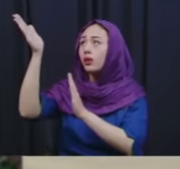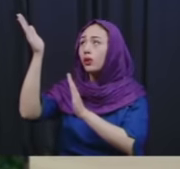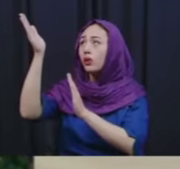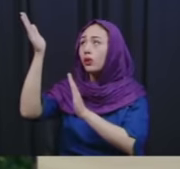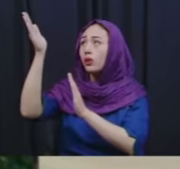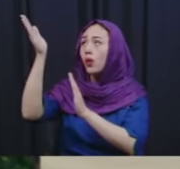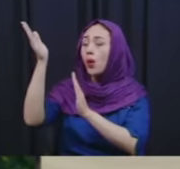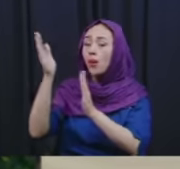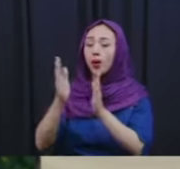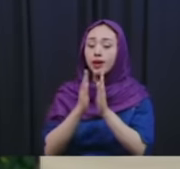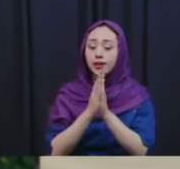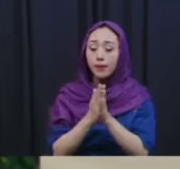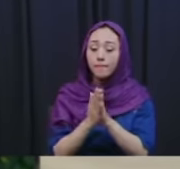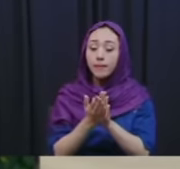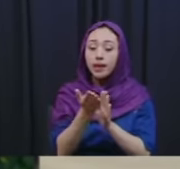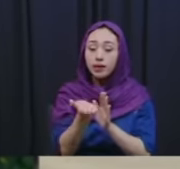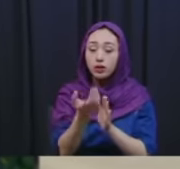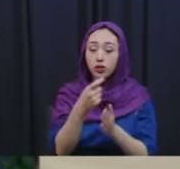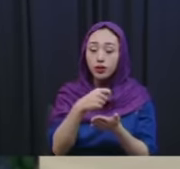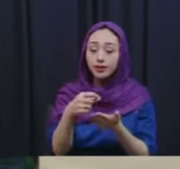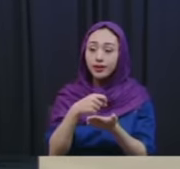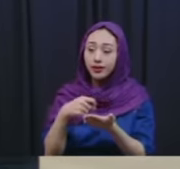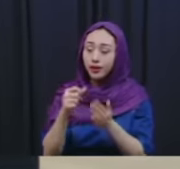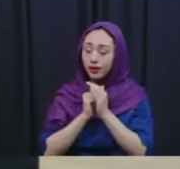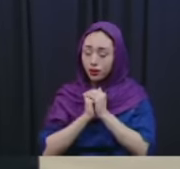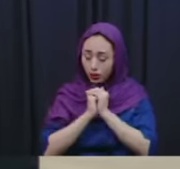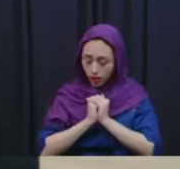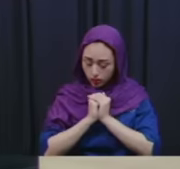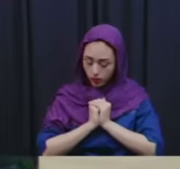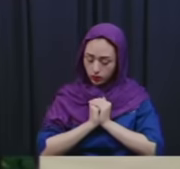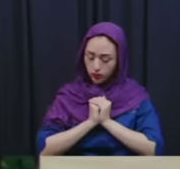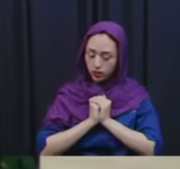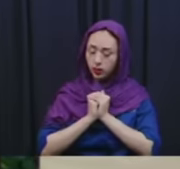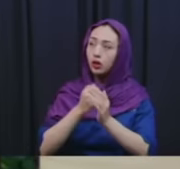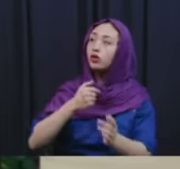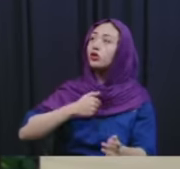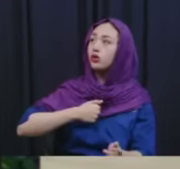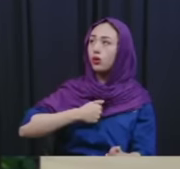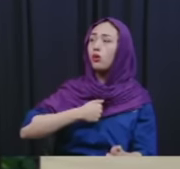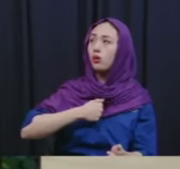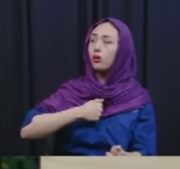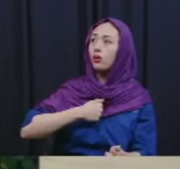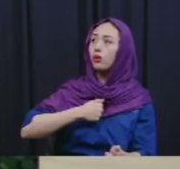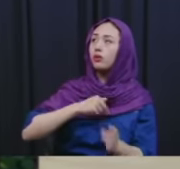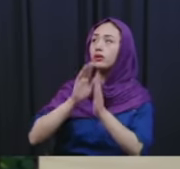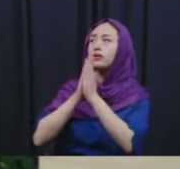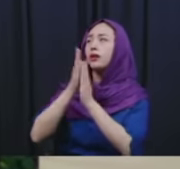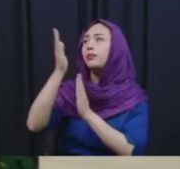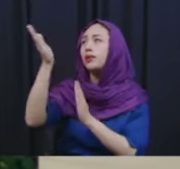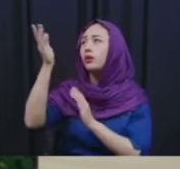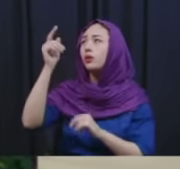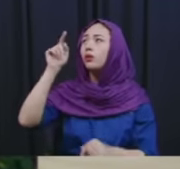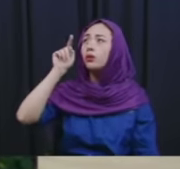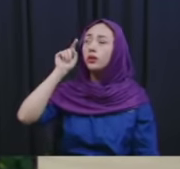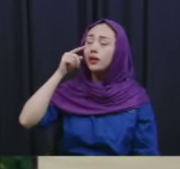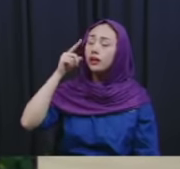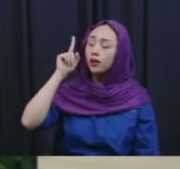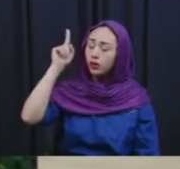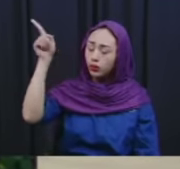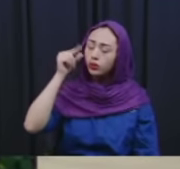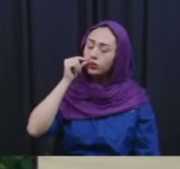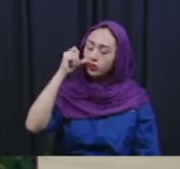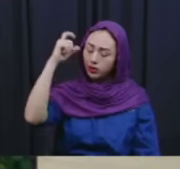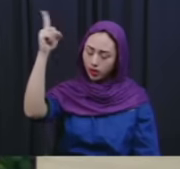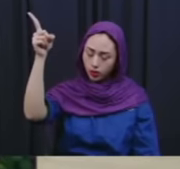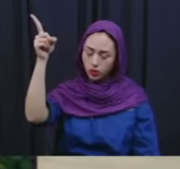estas peticiones yo te pido Bendito Dios juntamente con mis hermanos que atiendas estas solicitudes señor